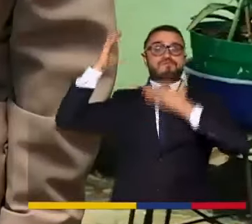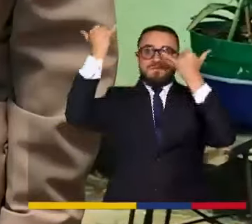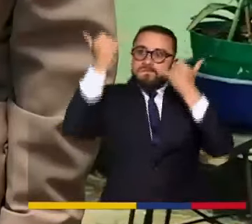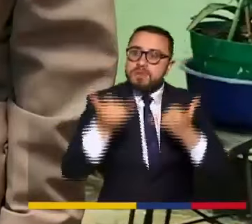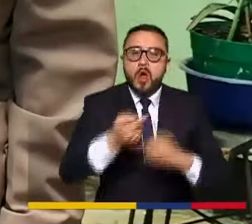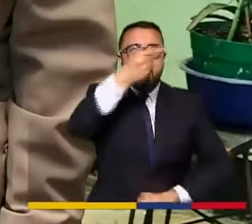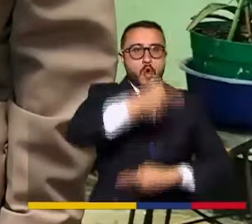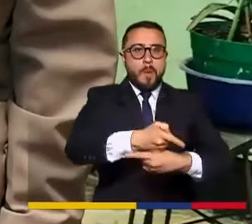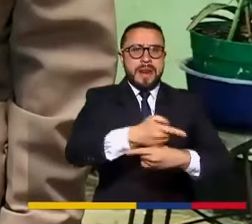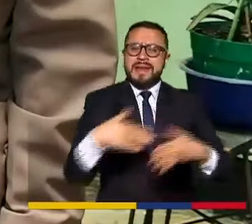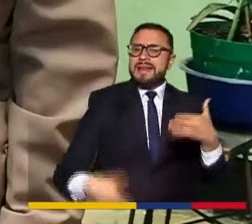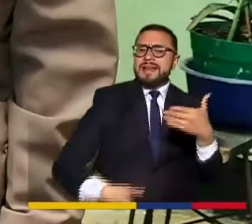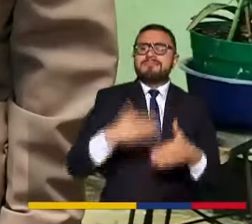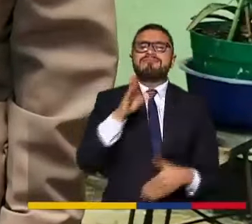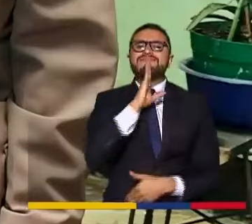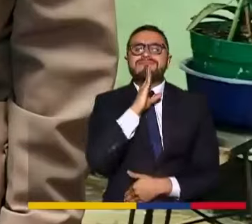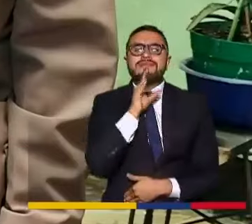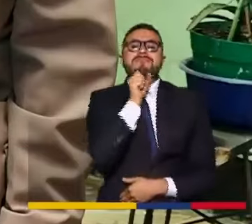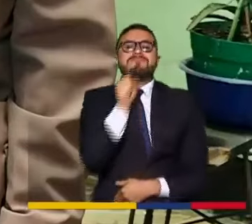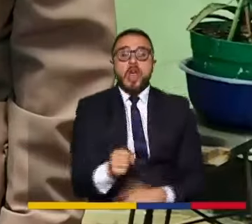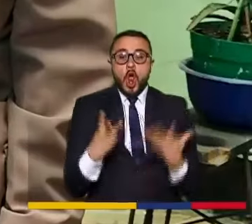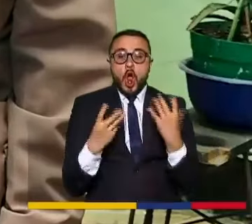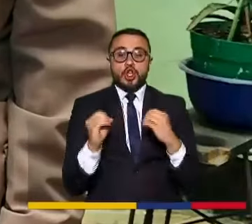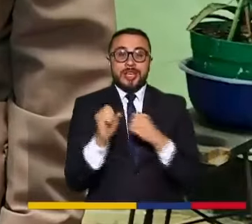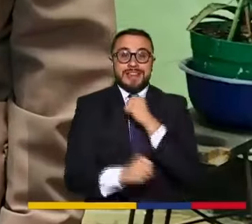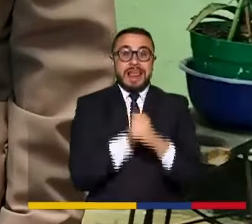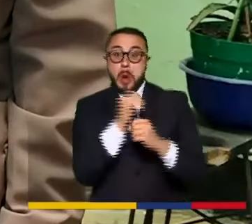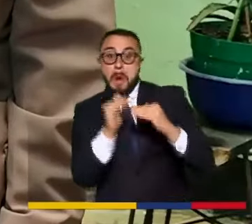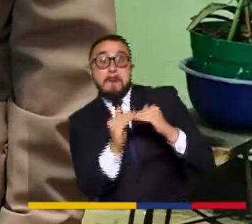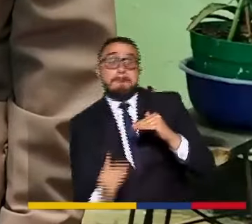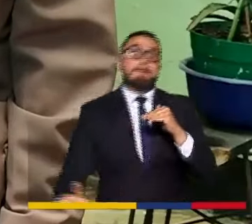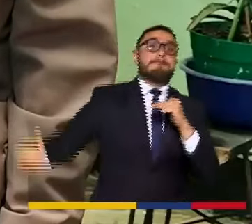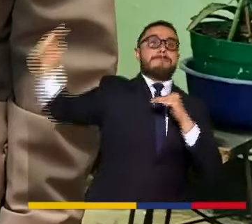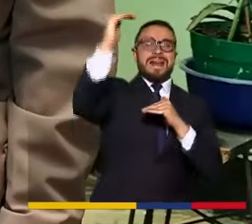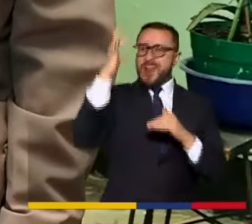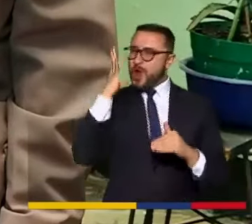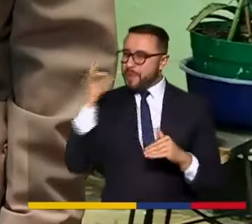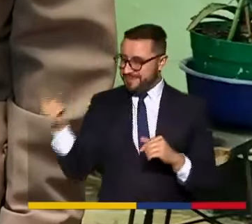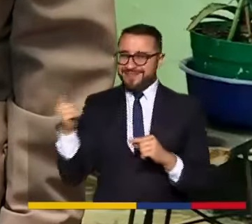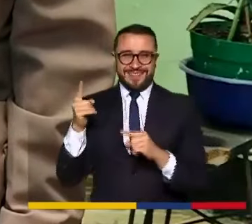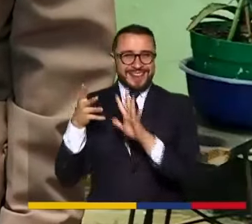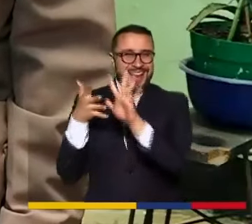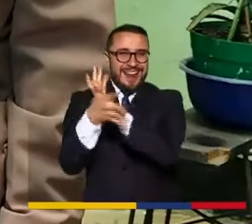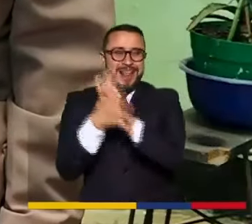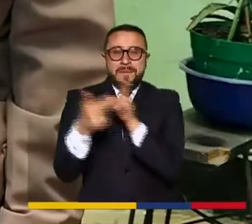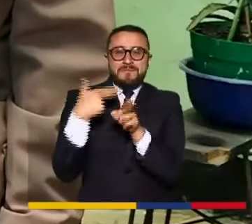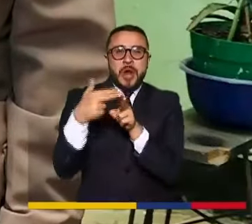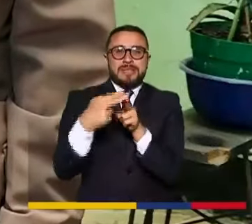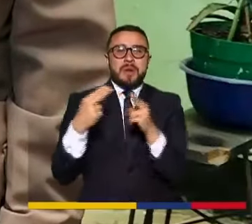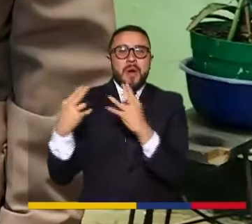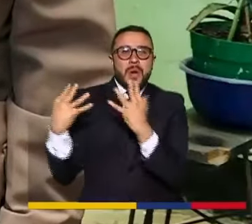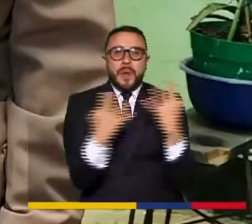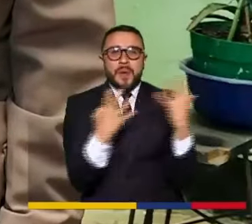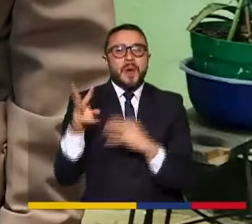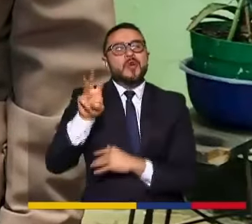adultos mayores de 80 años con José del Carmen que acaba de decirlo que I va a cumplir